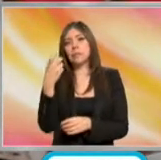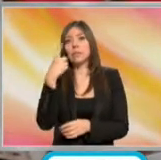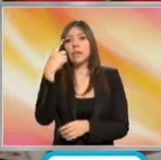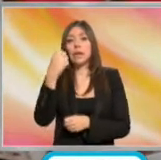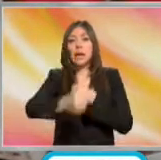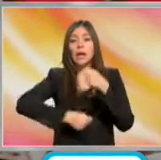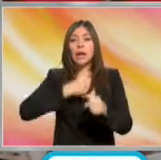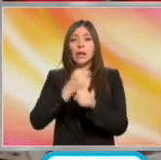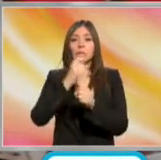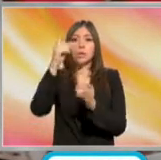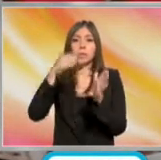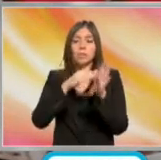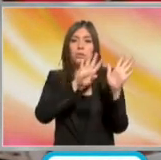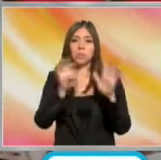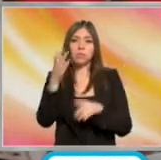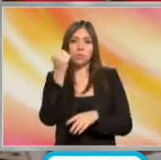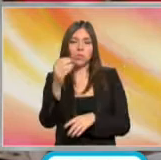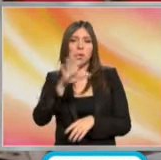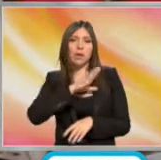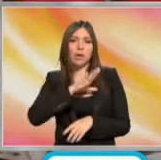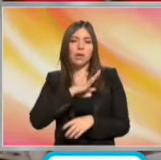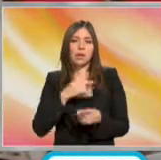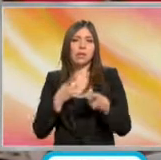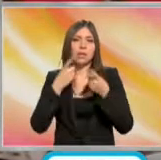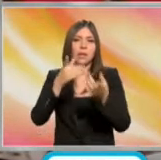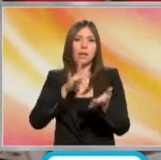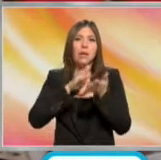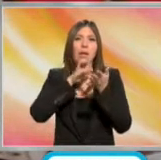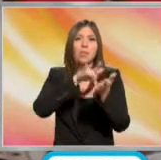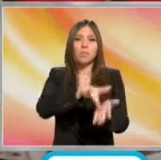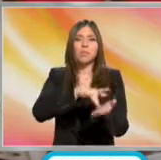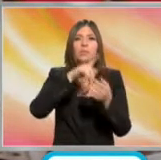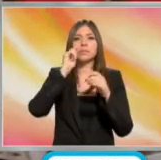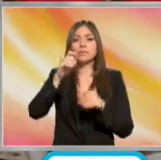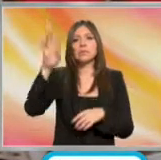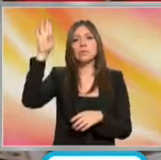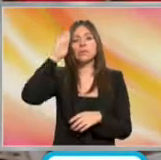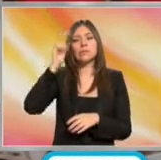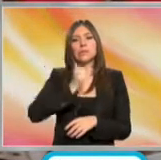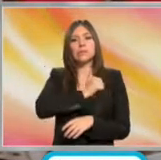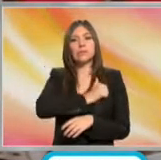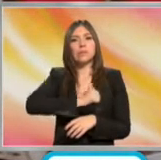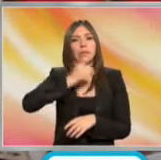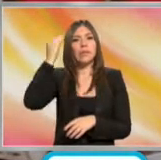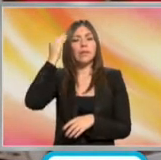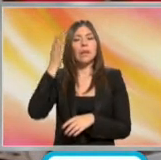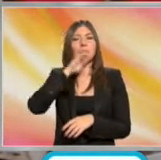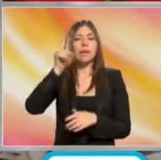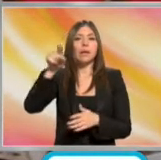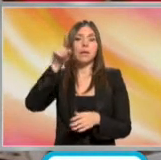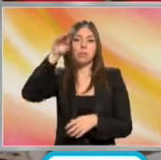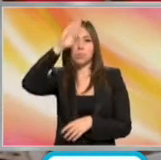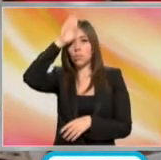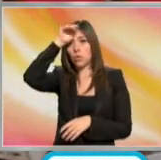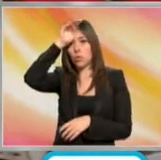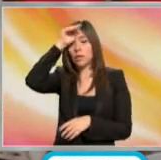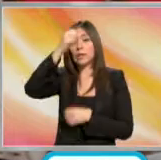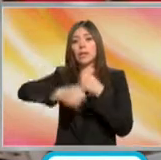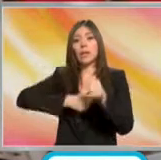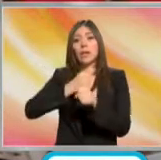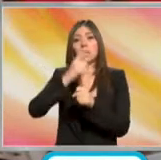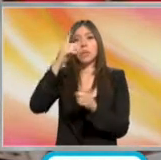un servicio donde se da una destrucción bastante fuerte en la ciudad de Monterrey en